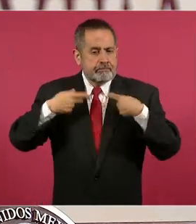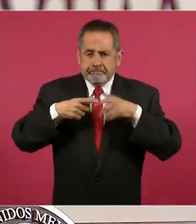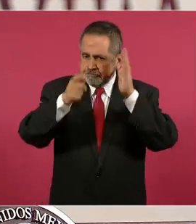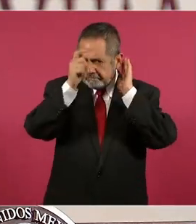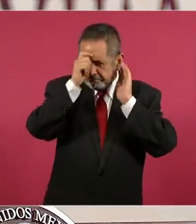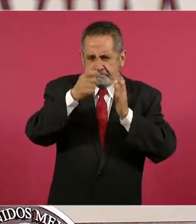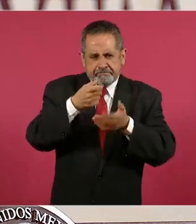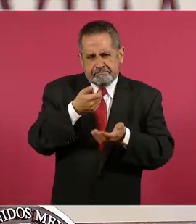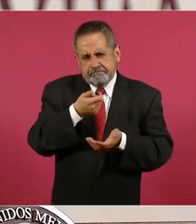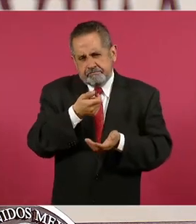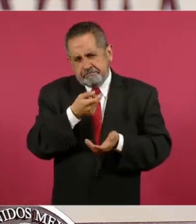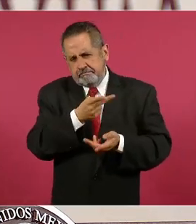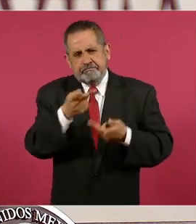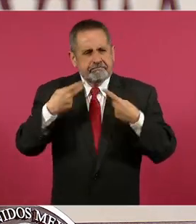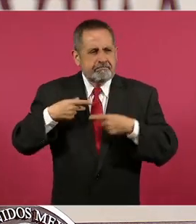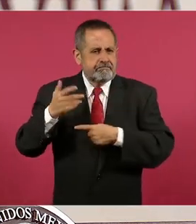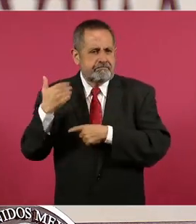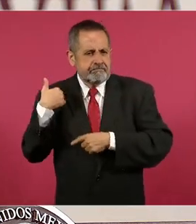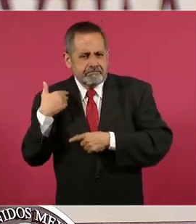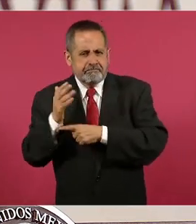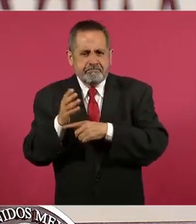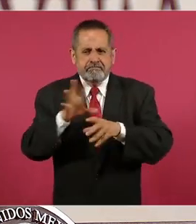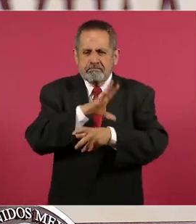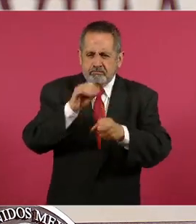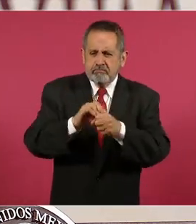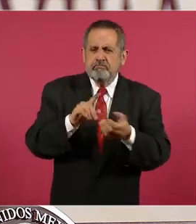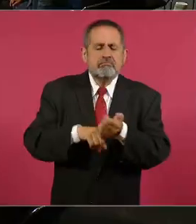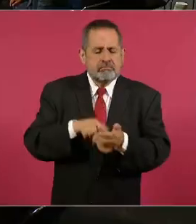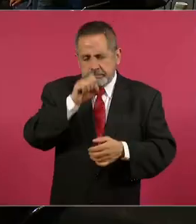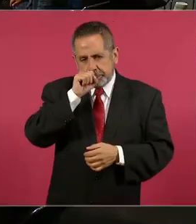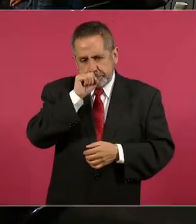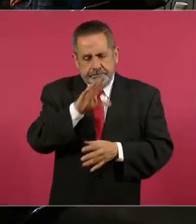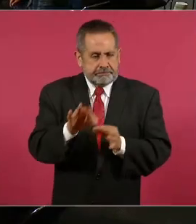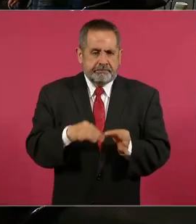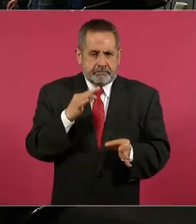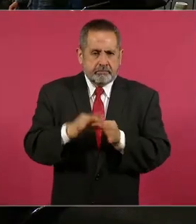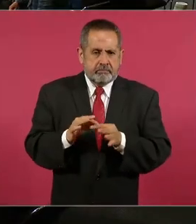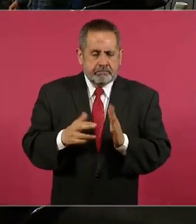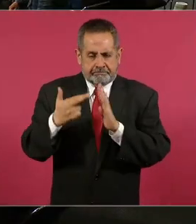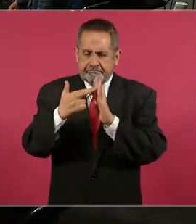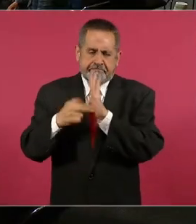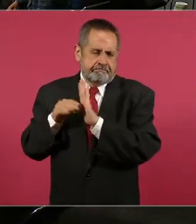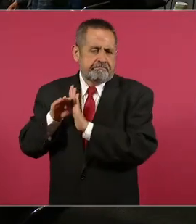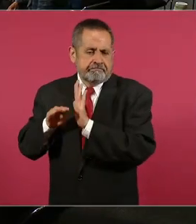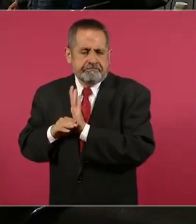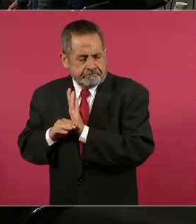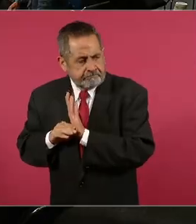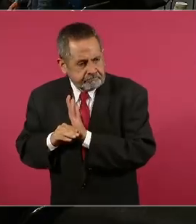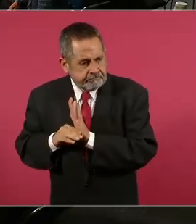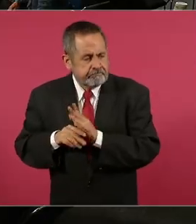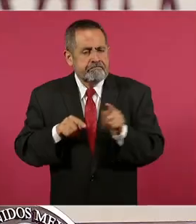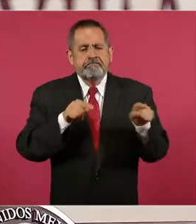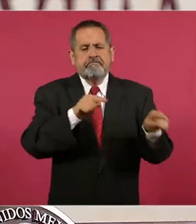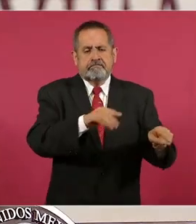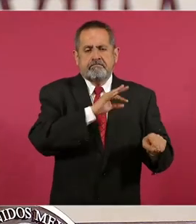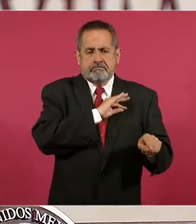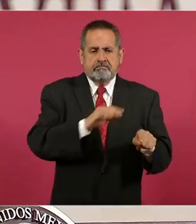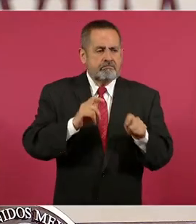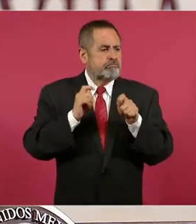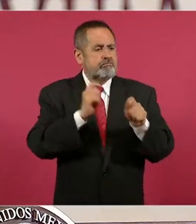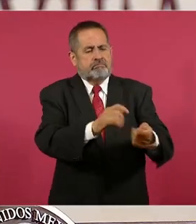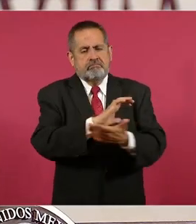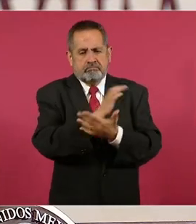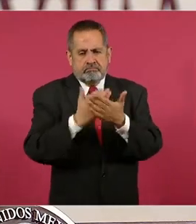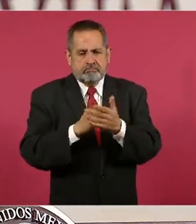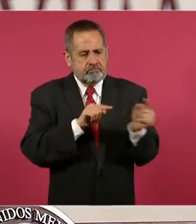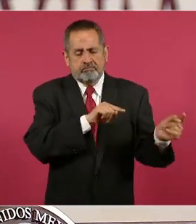tripulaciones, y obviamente dando cumplimiento a lo que tenemos de reglamentación en el Estado mexicano en cuanto